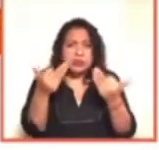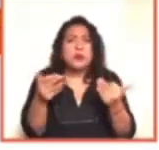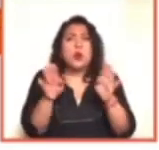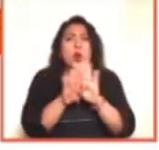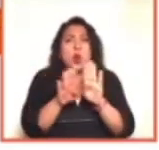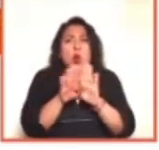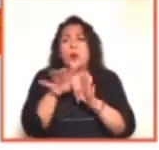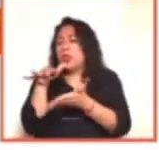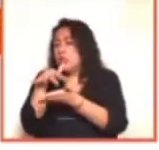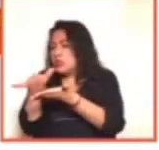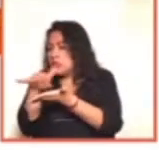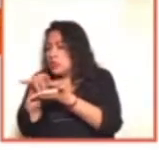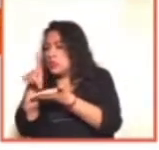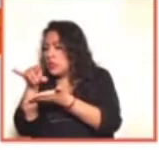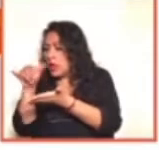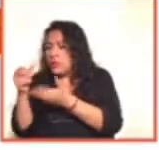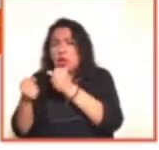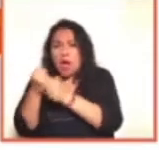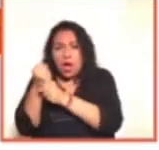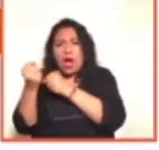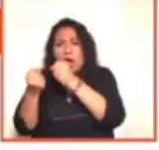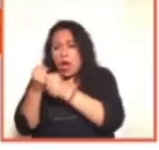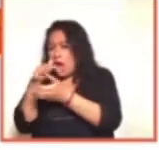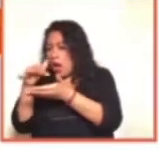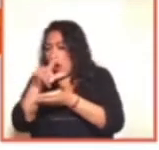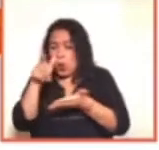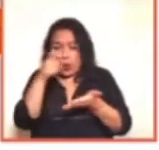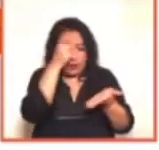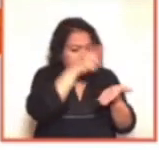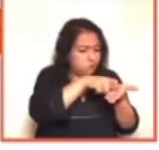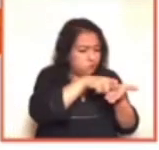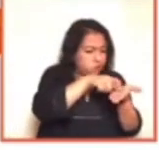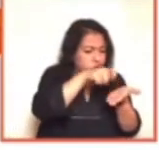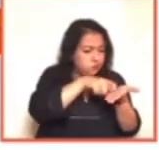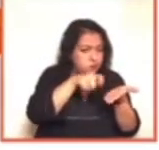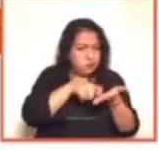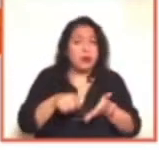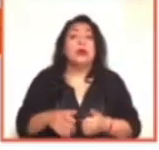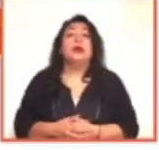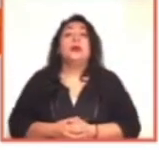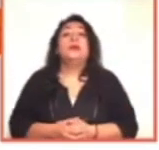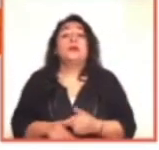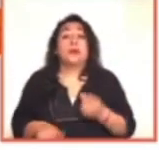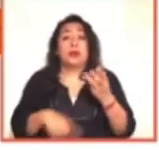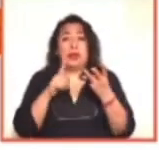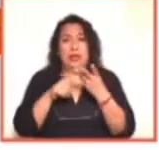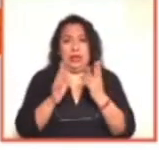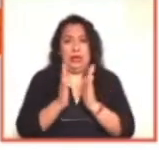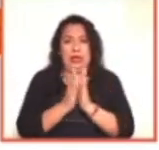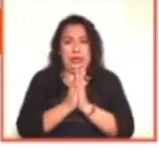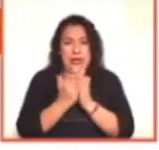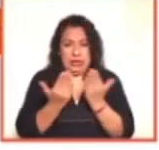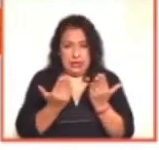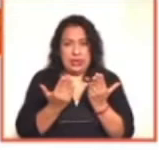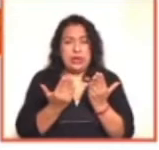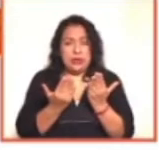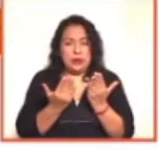Dante a lo largo de muchas décadas, de prácticamente toda su vida. El tercero es